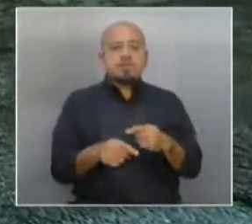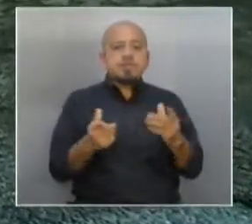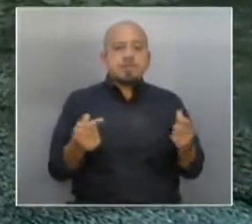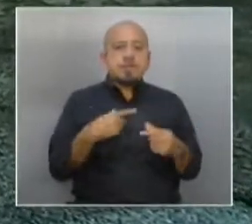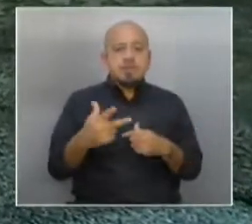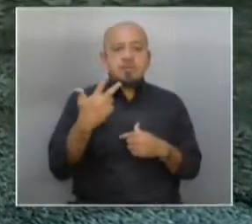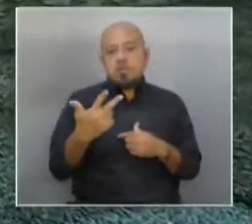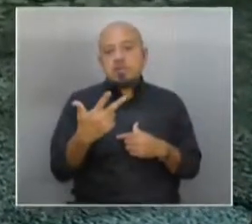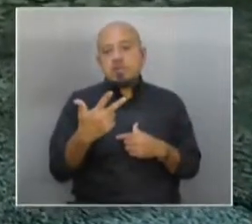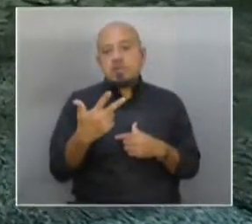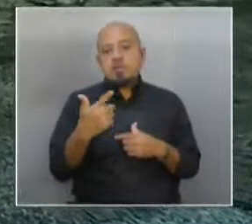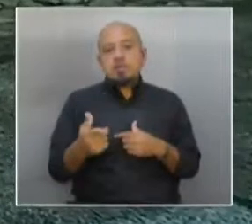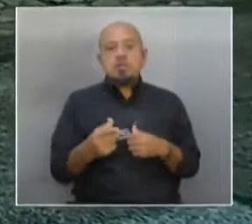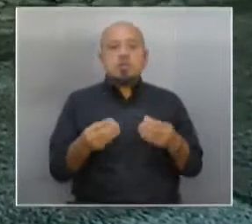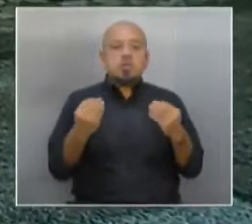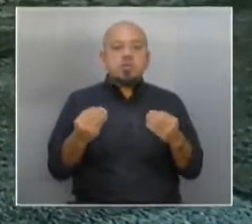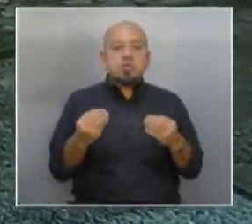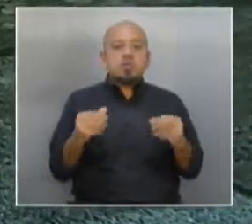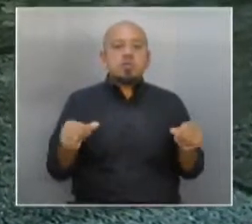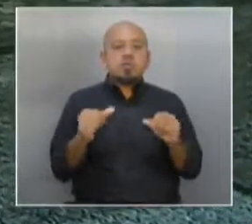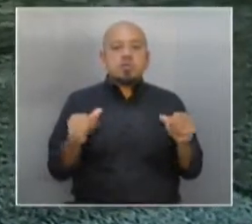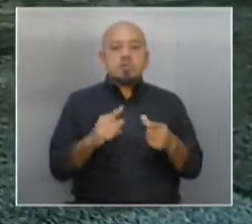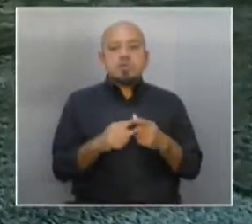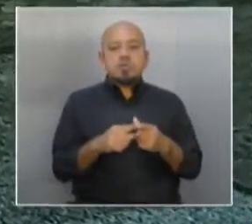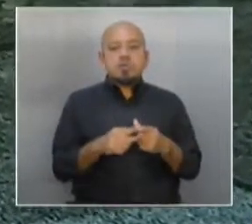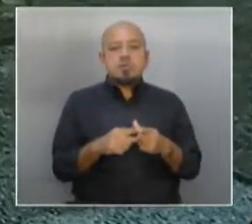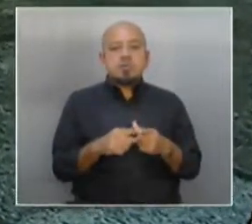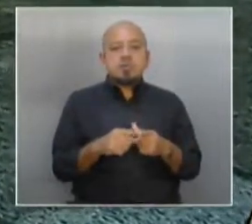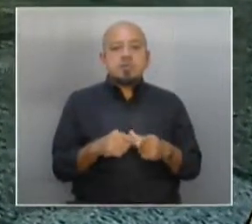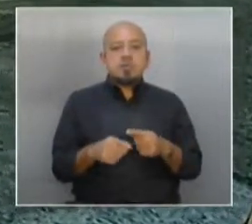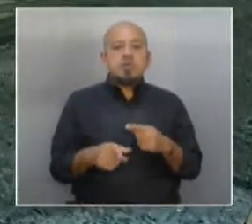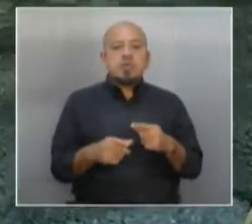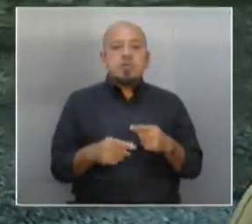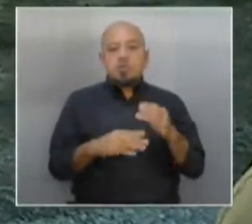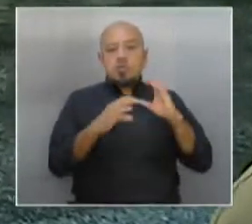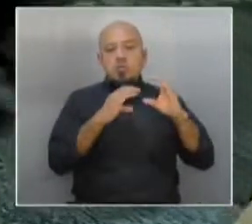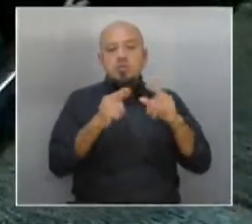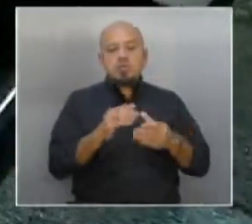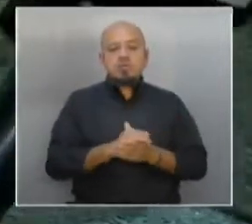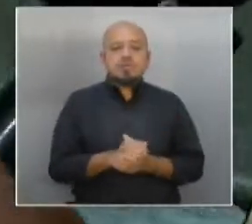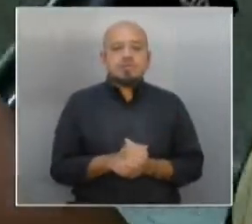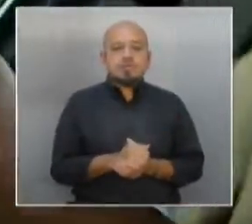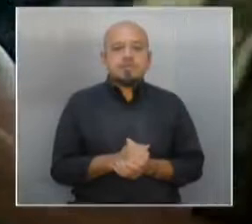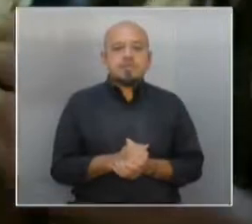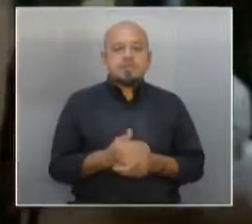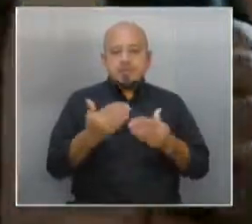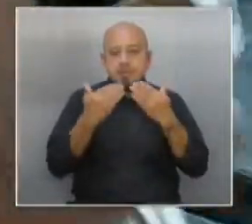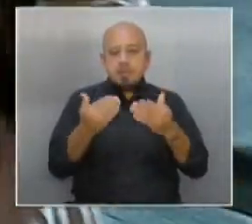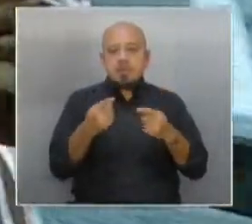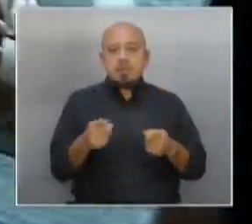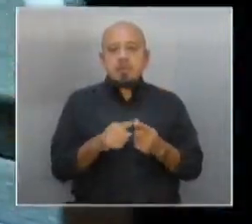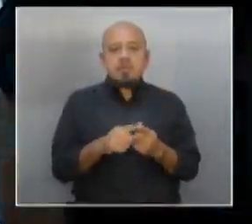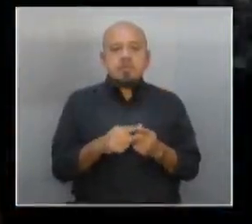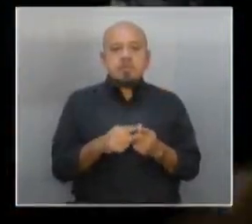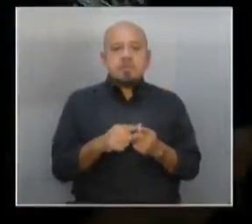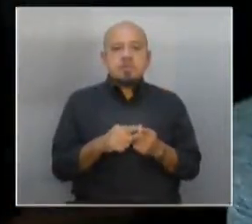tres grandes como cómos de cómo crear un cartel y cómo comunicar de la mejor manera. Perfecto. Sofía, muchas gracias. Y Nati, te voy a